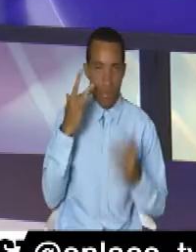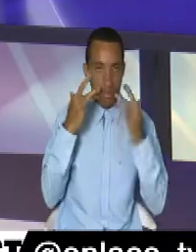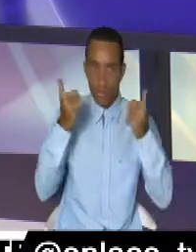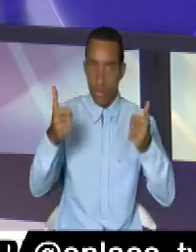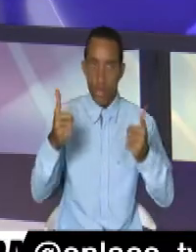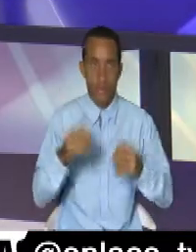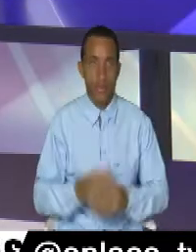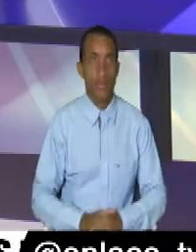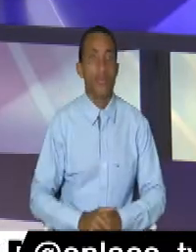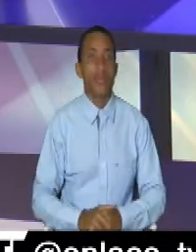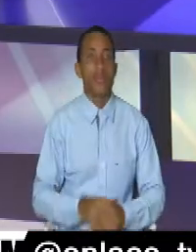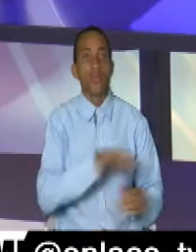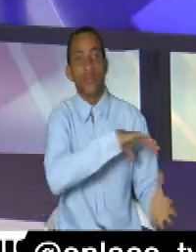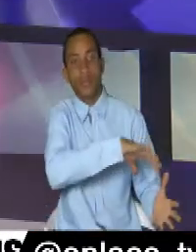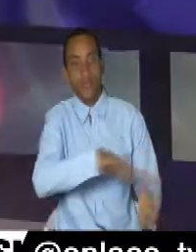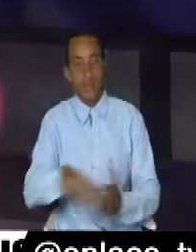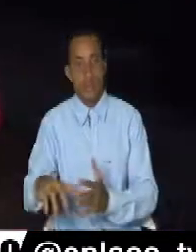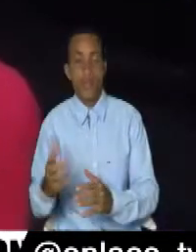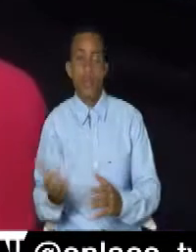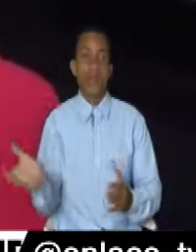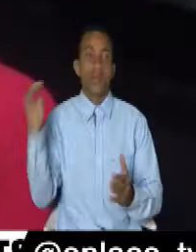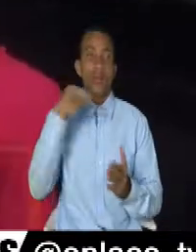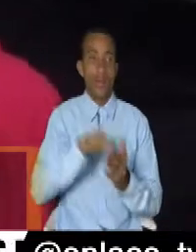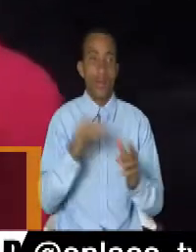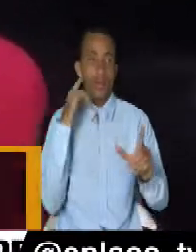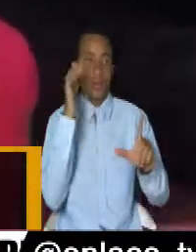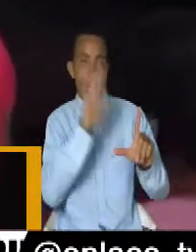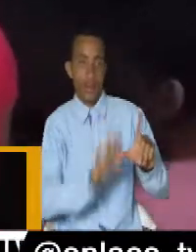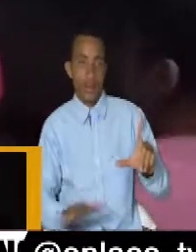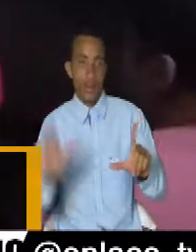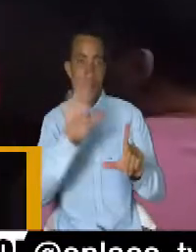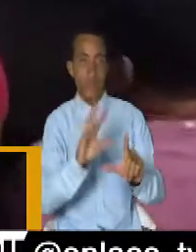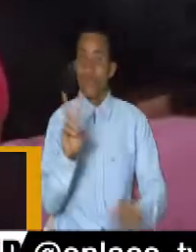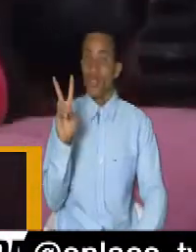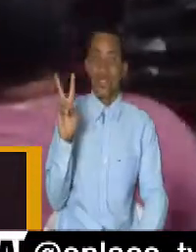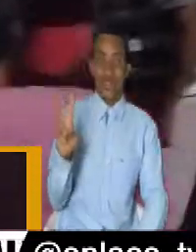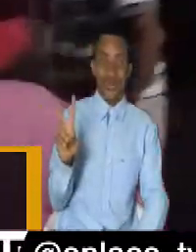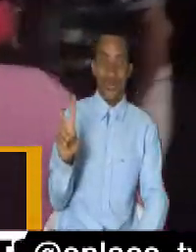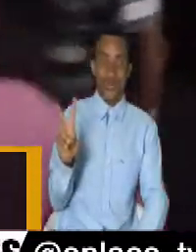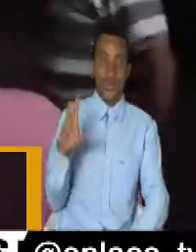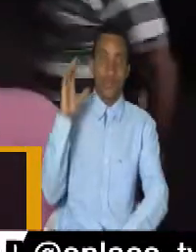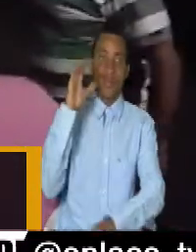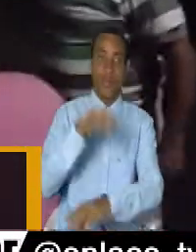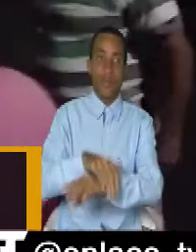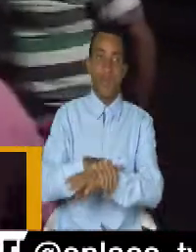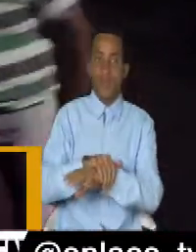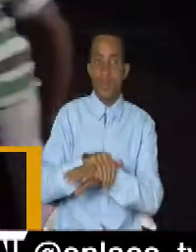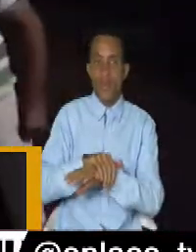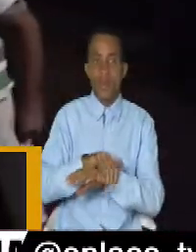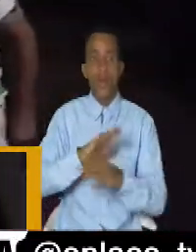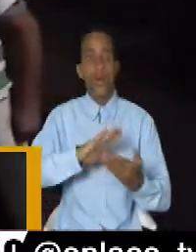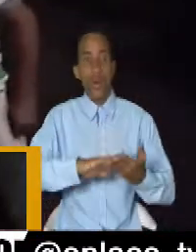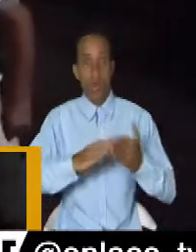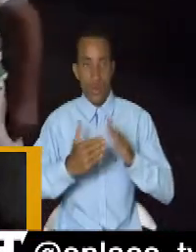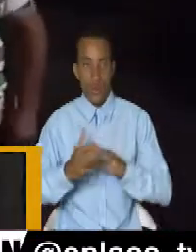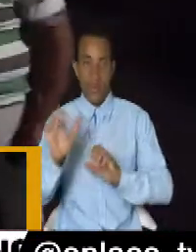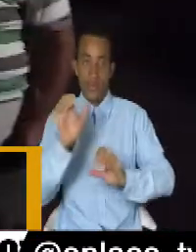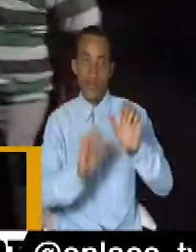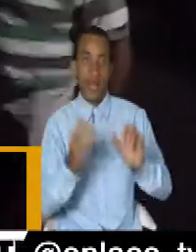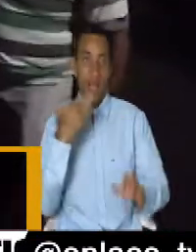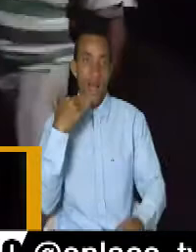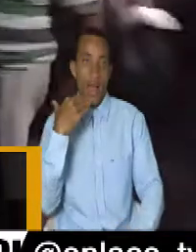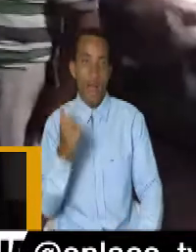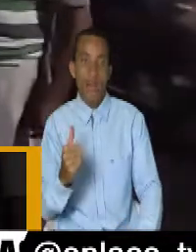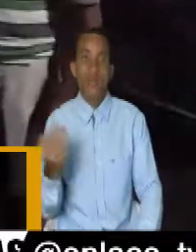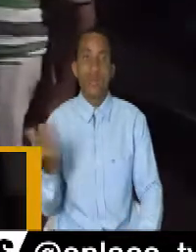De nuevo en video quedó grabado el momento en el que un sujeto es detenido por la comunidad que, defendiendo a una mujer en un sector